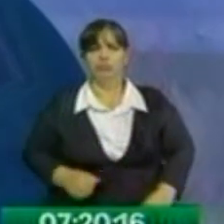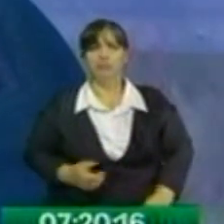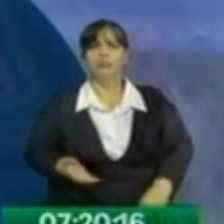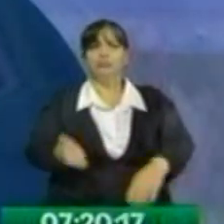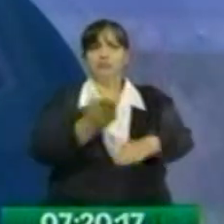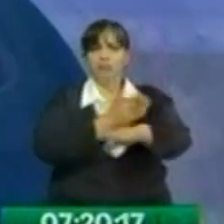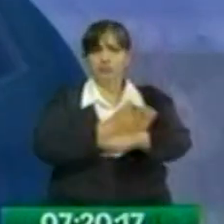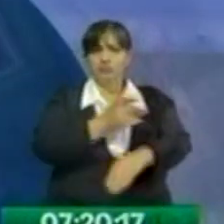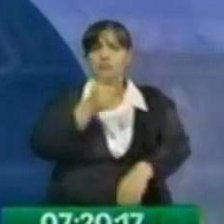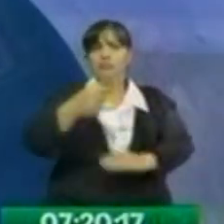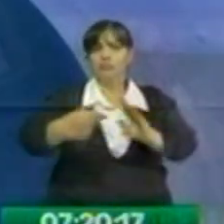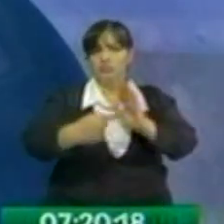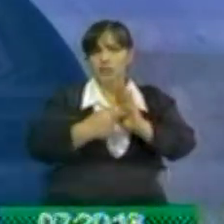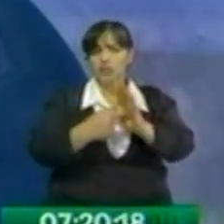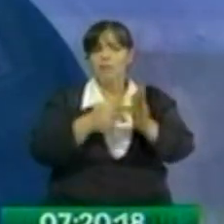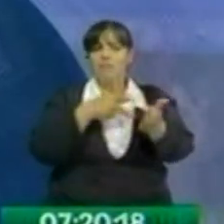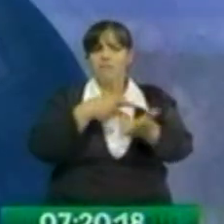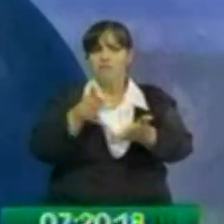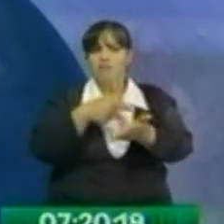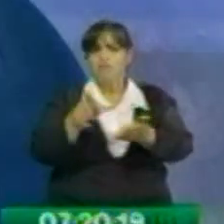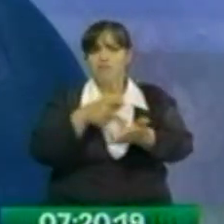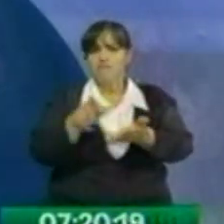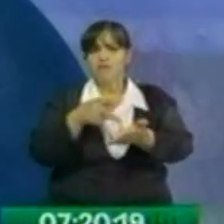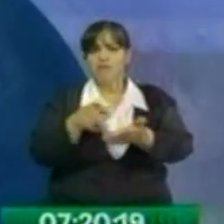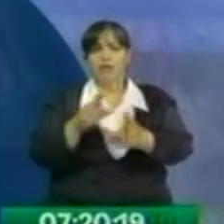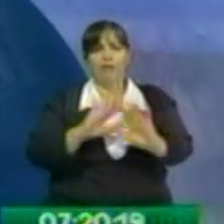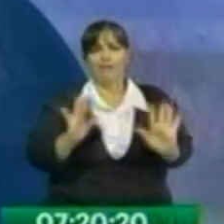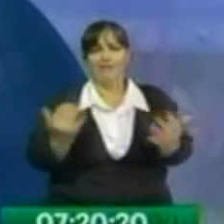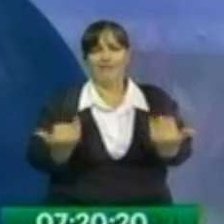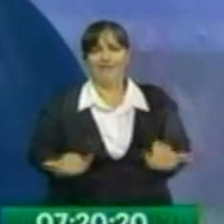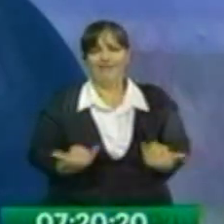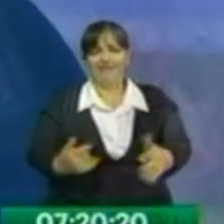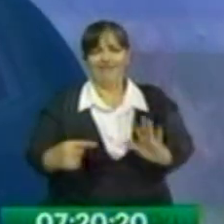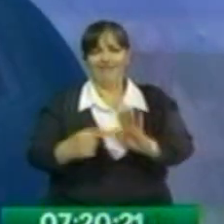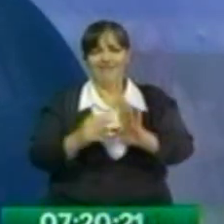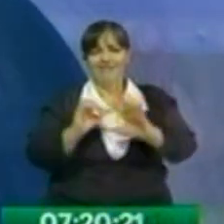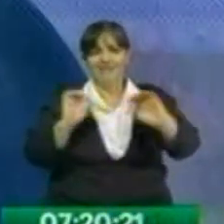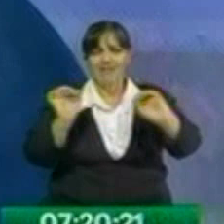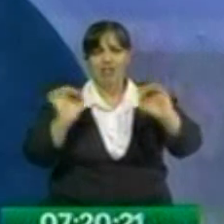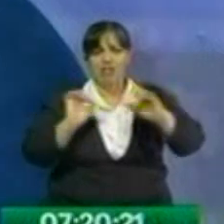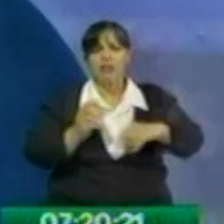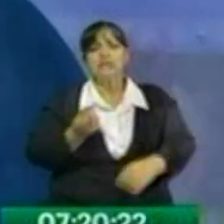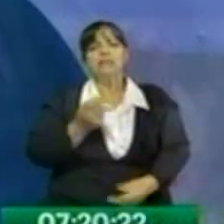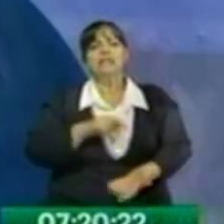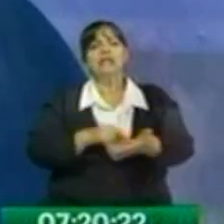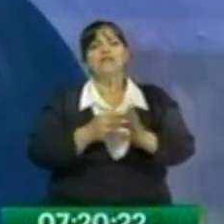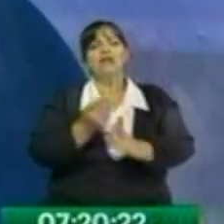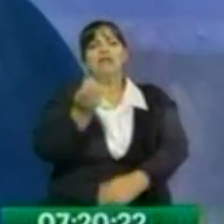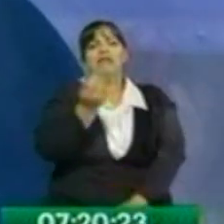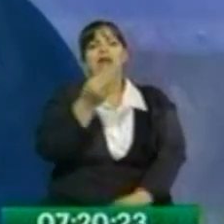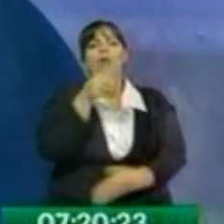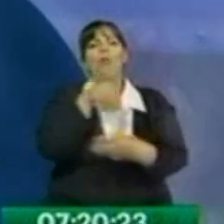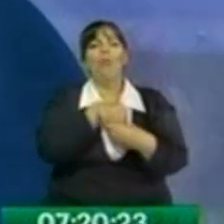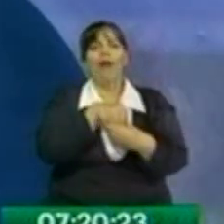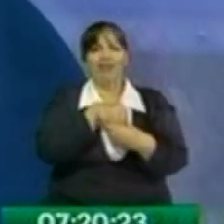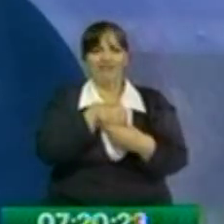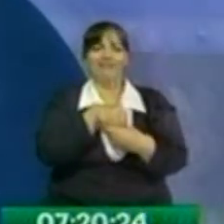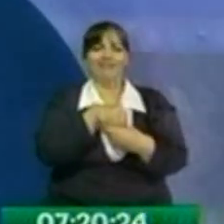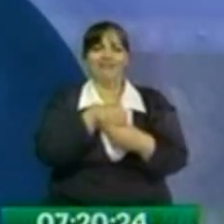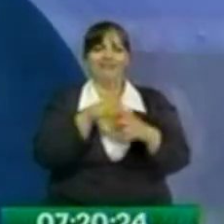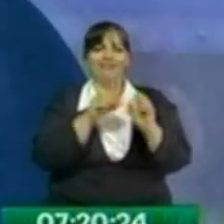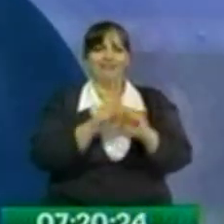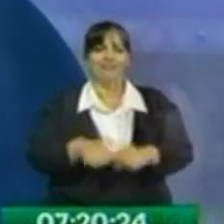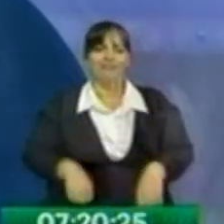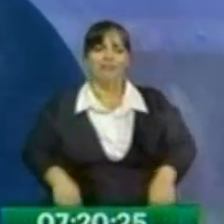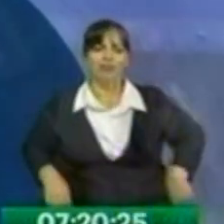graba IVA en la contratación de artistas o de productores de eventos, ese IVA casi que suple